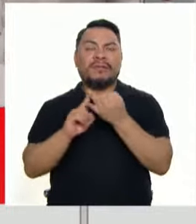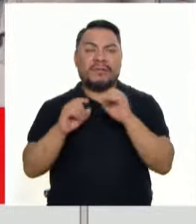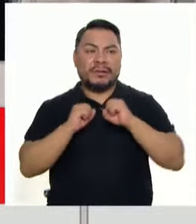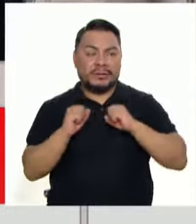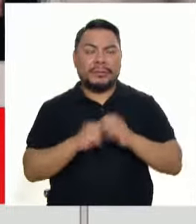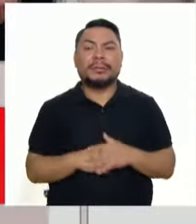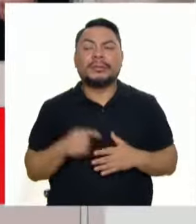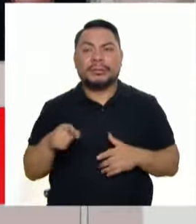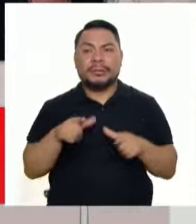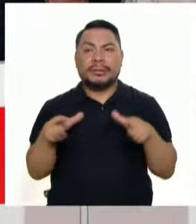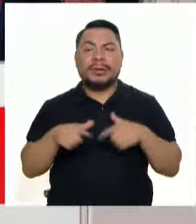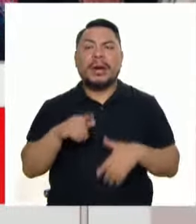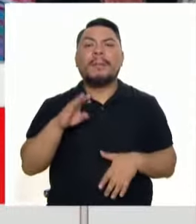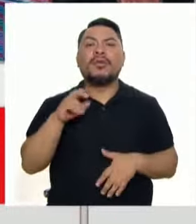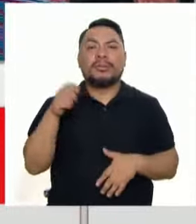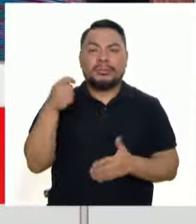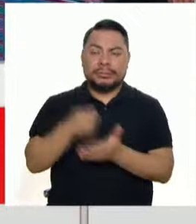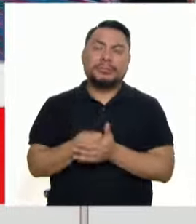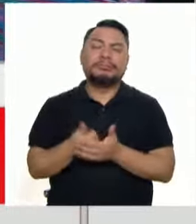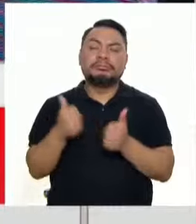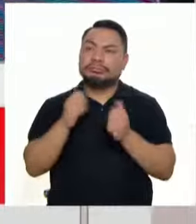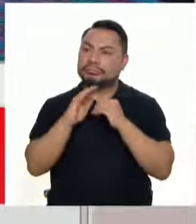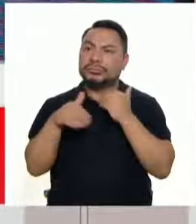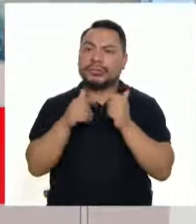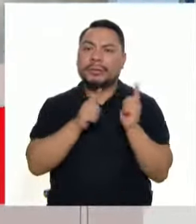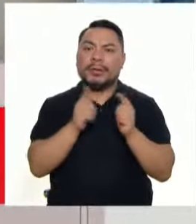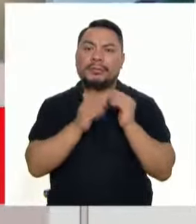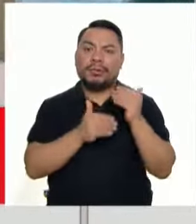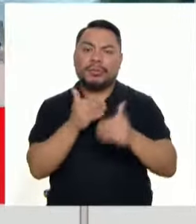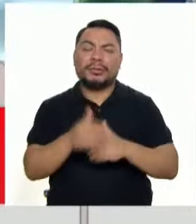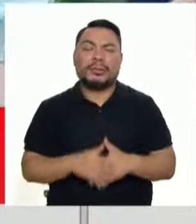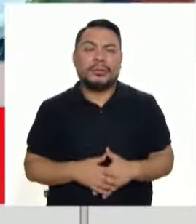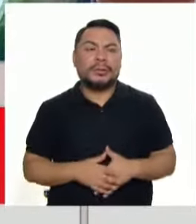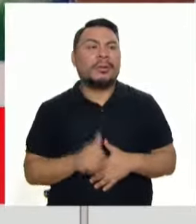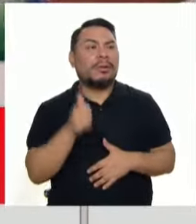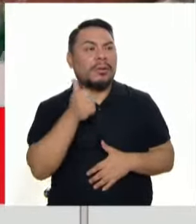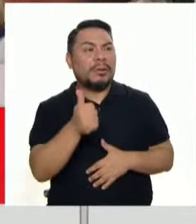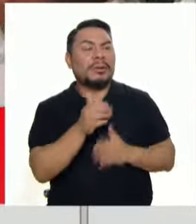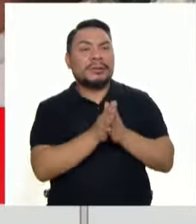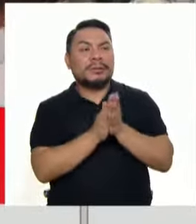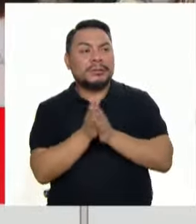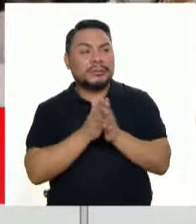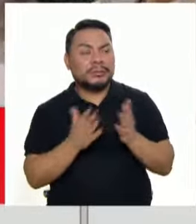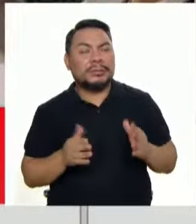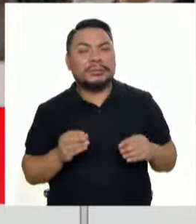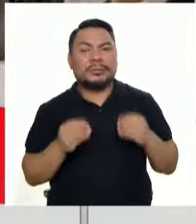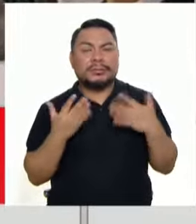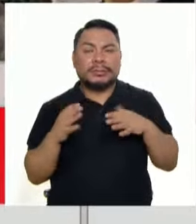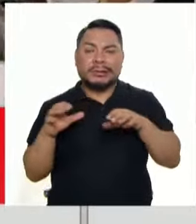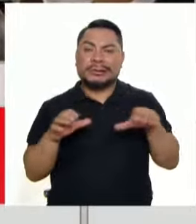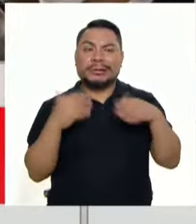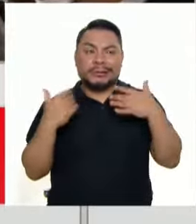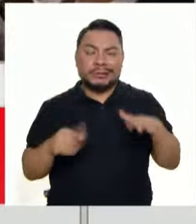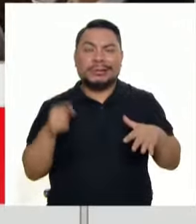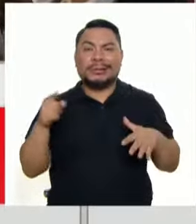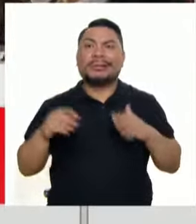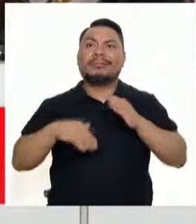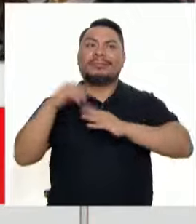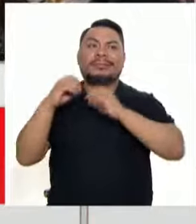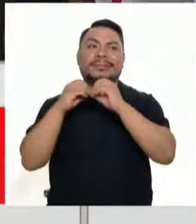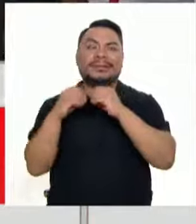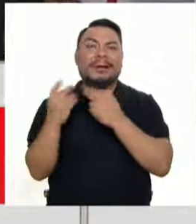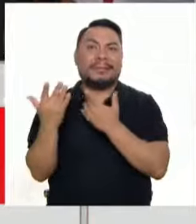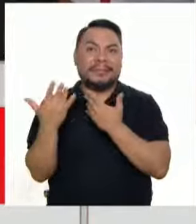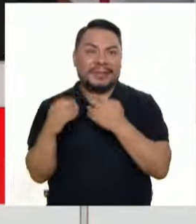bolivariana que tiene el mayor contingente de presupuesto. Bueno, entonces hay una gran expectativa porque se desarrolle ya esta